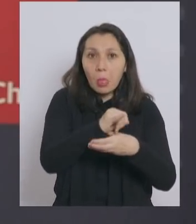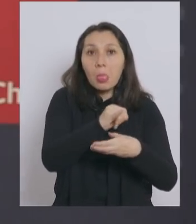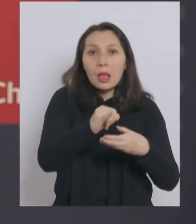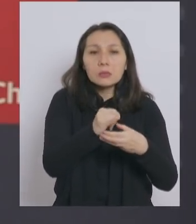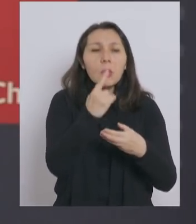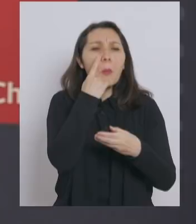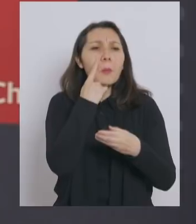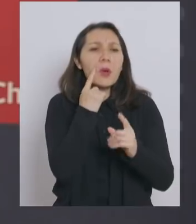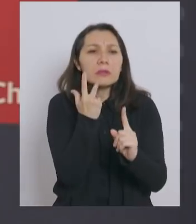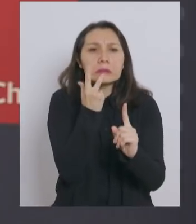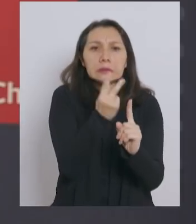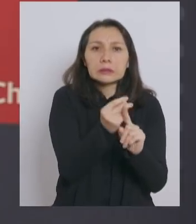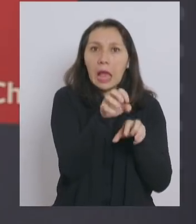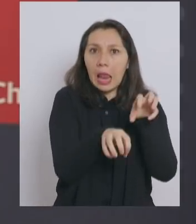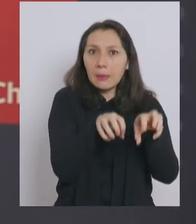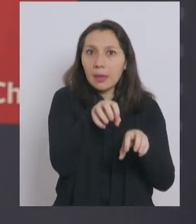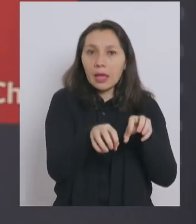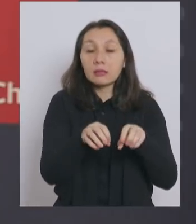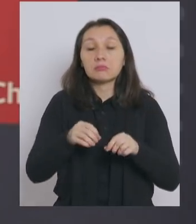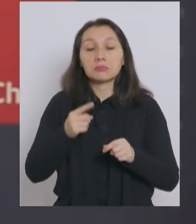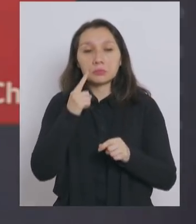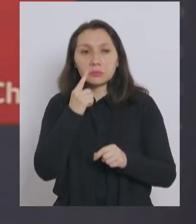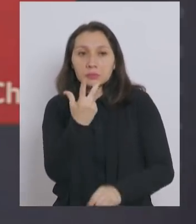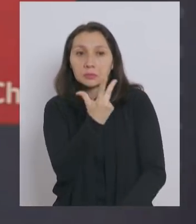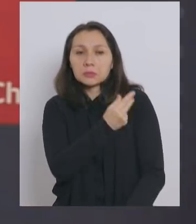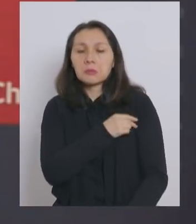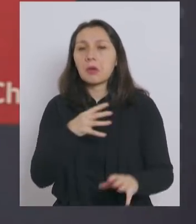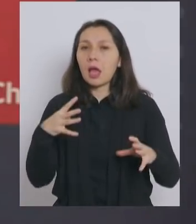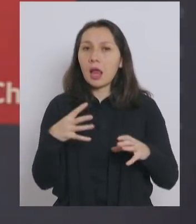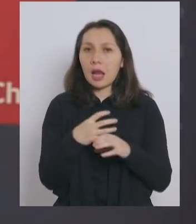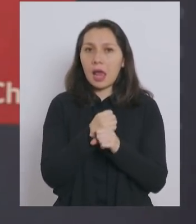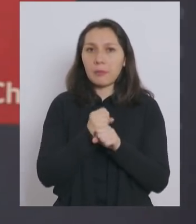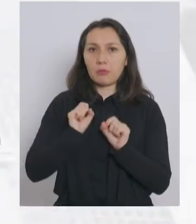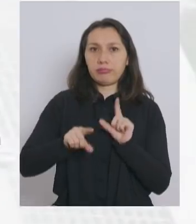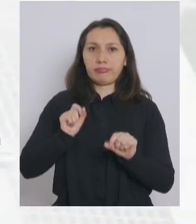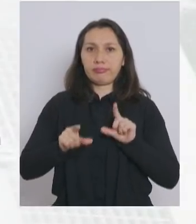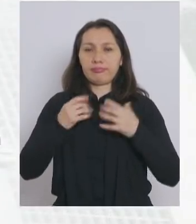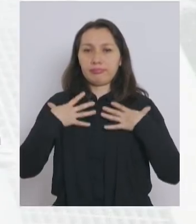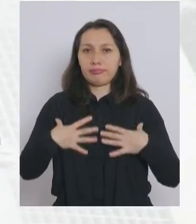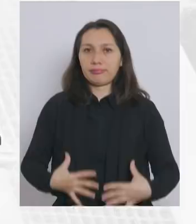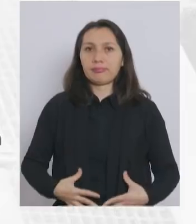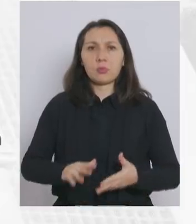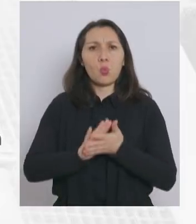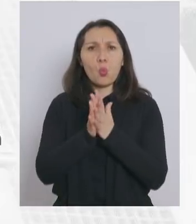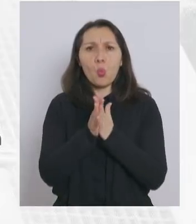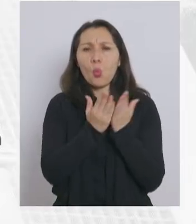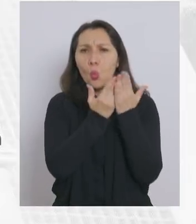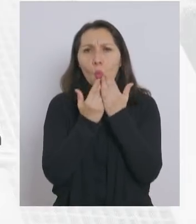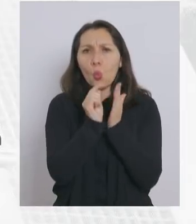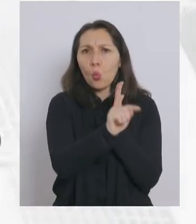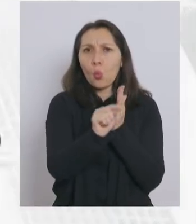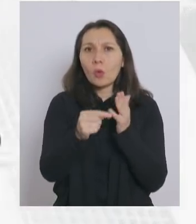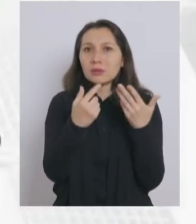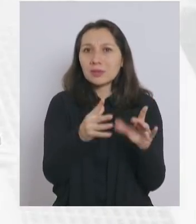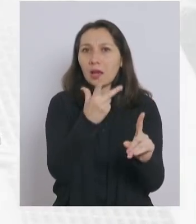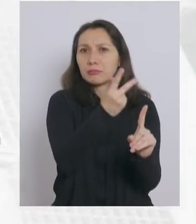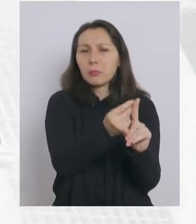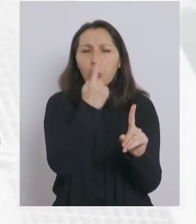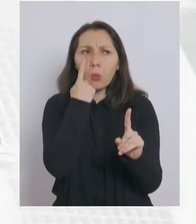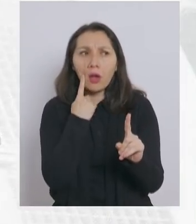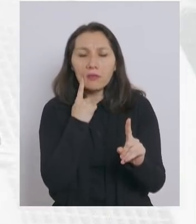animales, la vacuna mostró una inducción rápida de anticuerpos en todas las especies analizadas. También